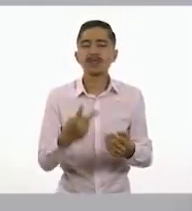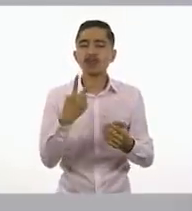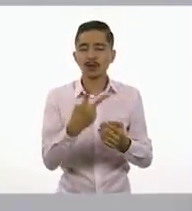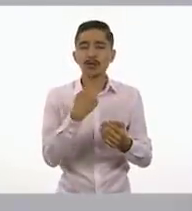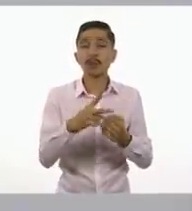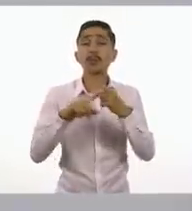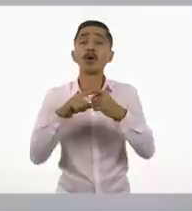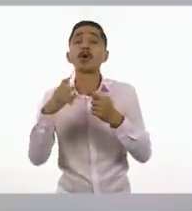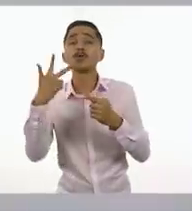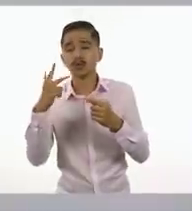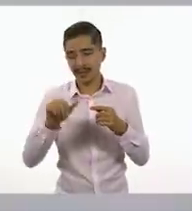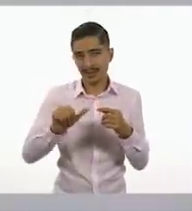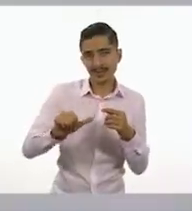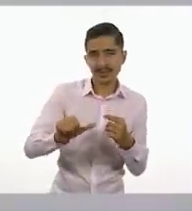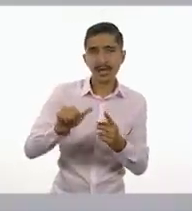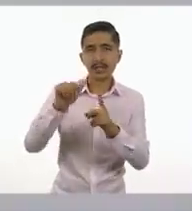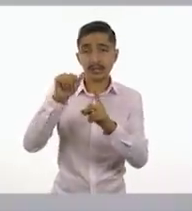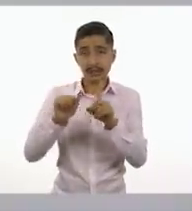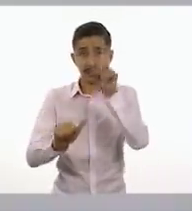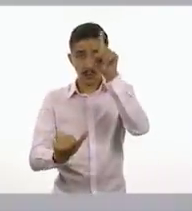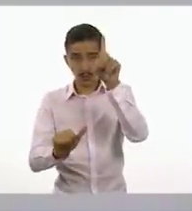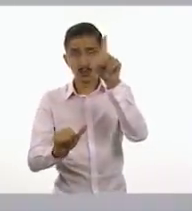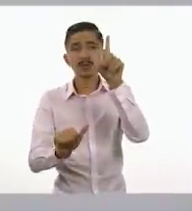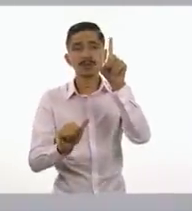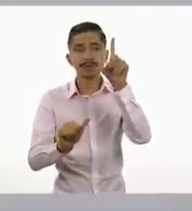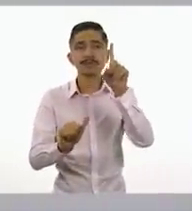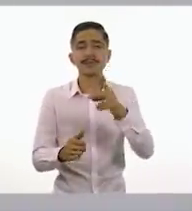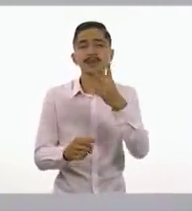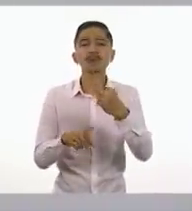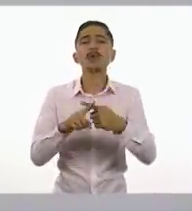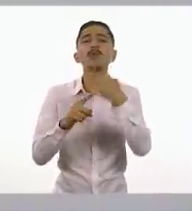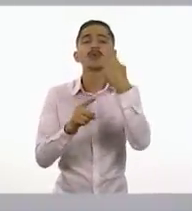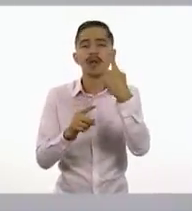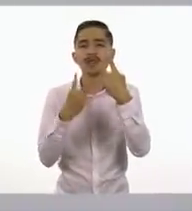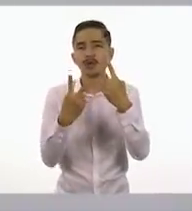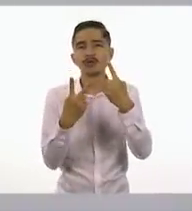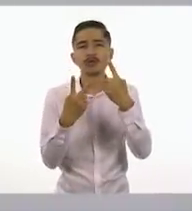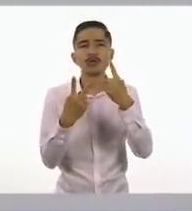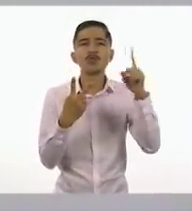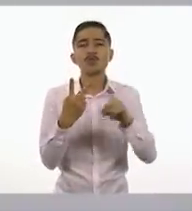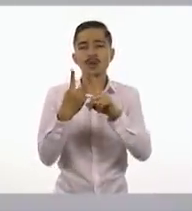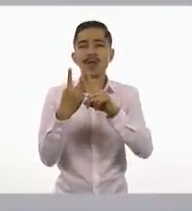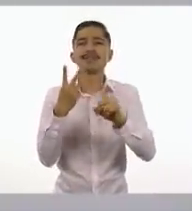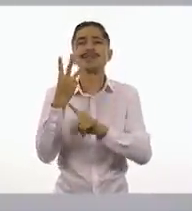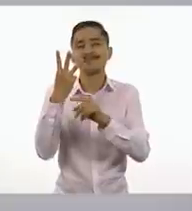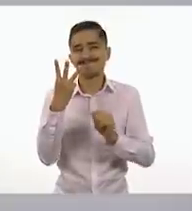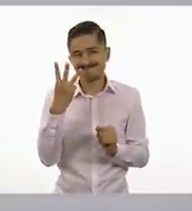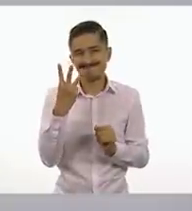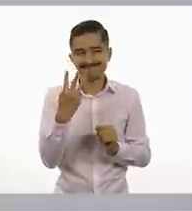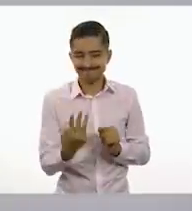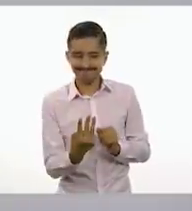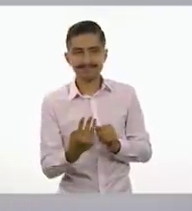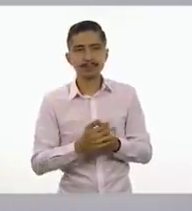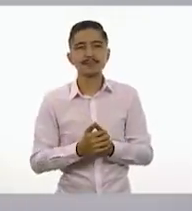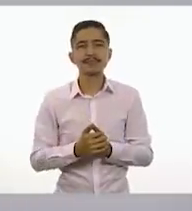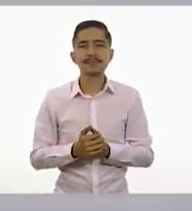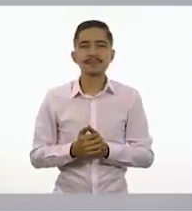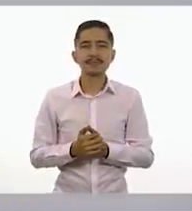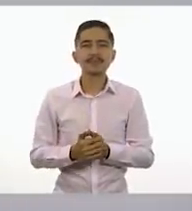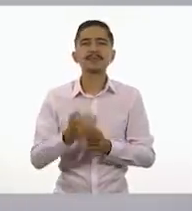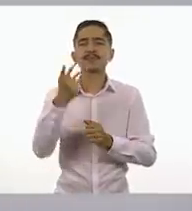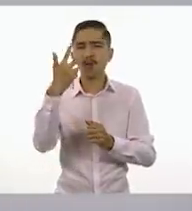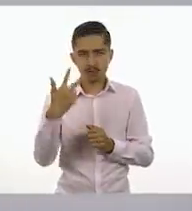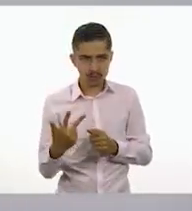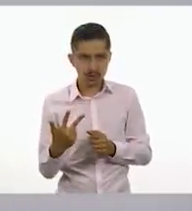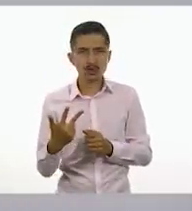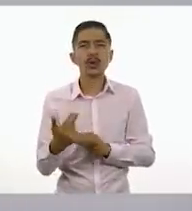8, 2 por 16. 8, 16. Llevamos 1 Ajá. y 2 por 1 2. más 1. 3. Entonces hacemos